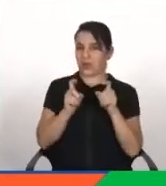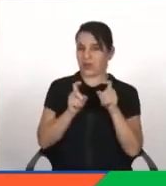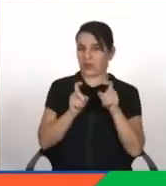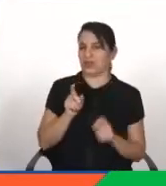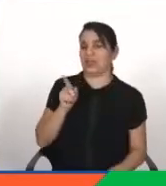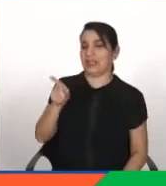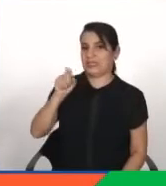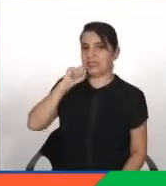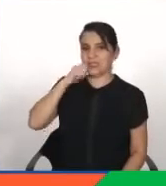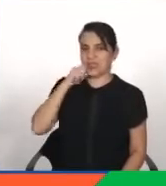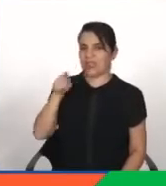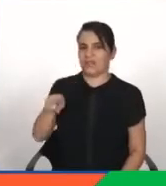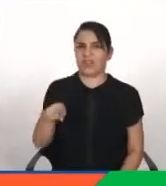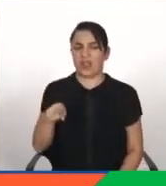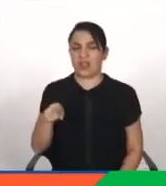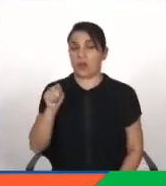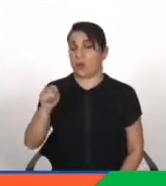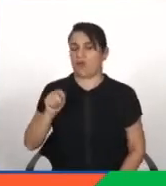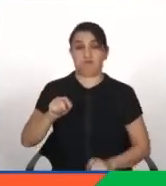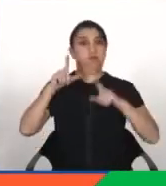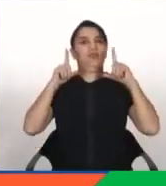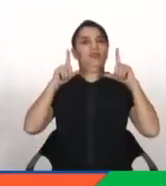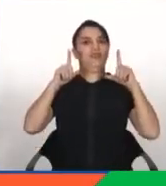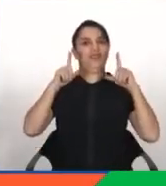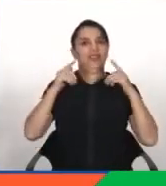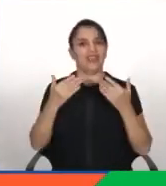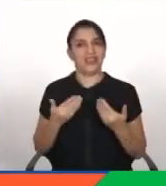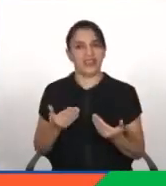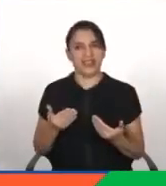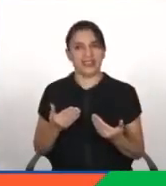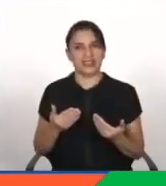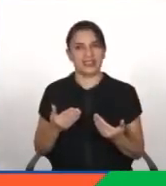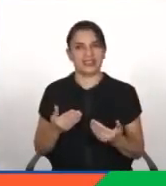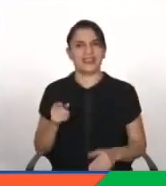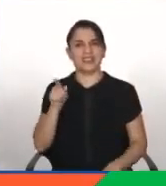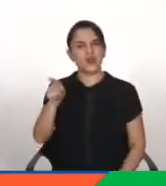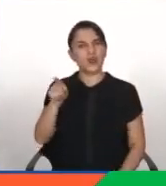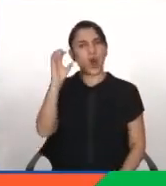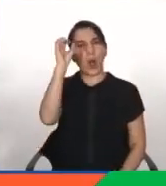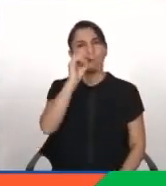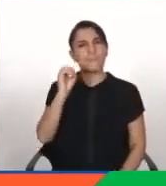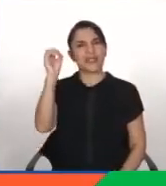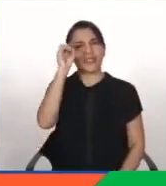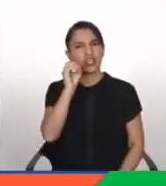patada en la guata, como golpe en la cara. Qué bien. ¿Qué opinas de los antivacunas?